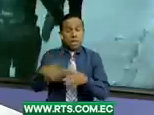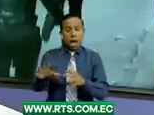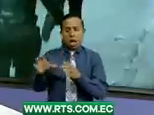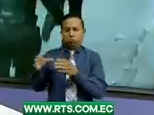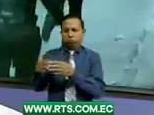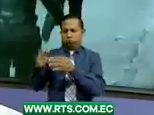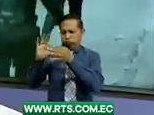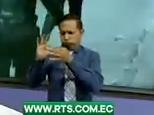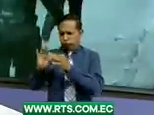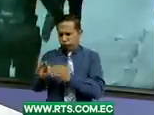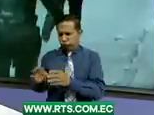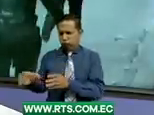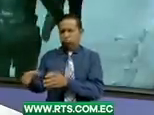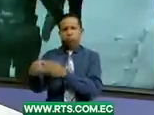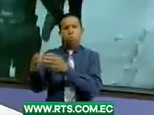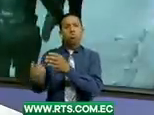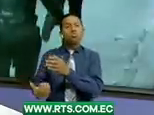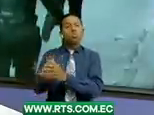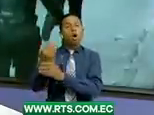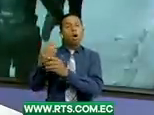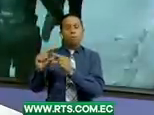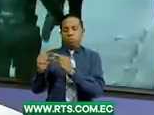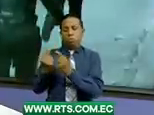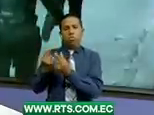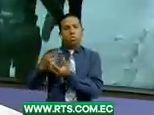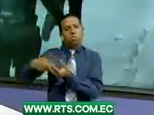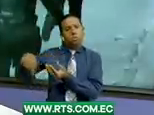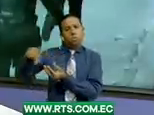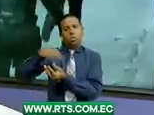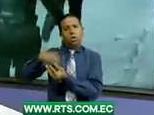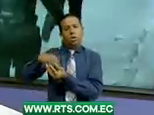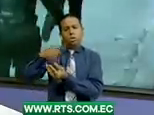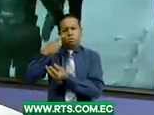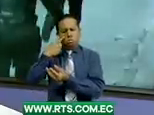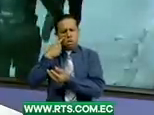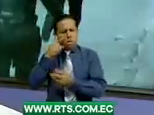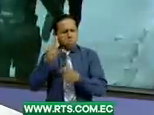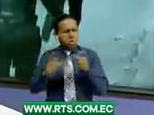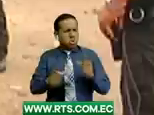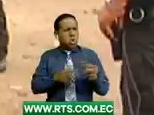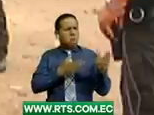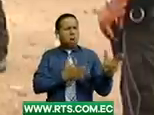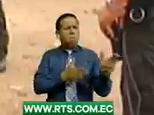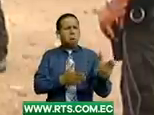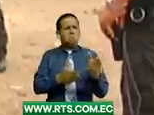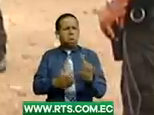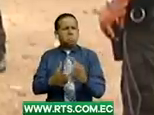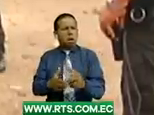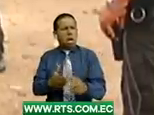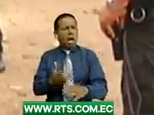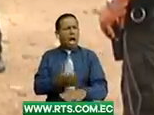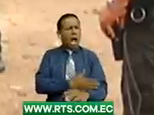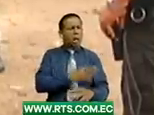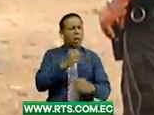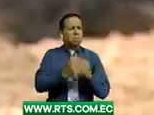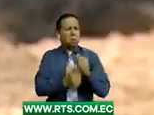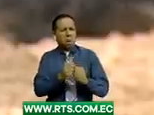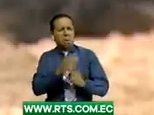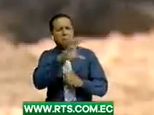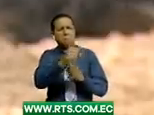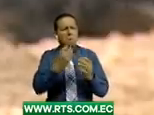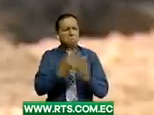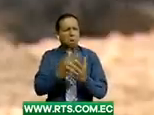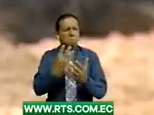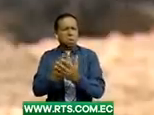inteligencia para detener los asesinatos a personas con antecedentes penales. Que el tema del asesinato a personas con